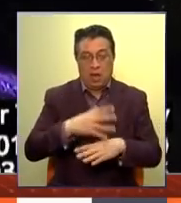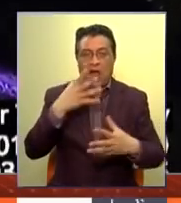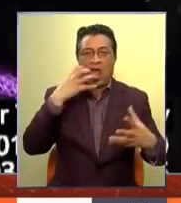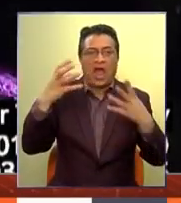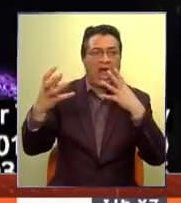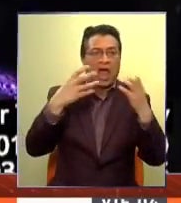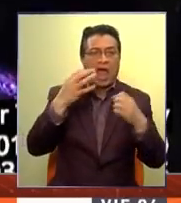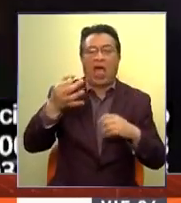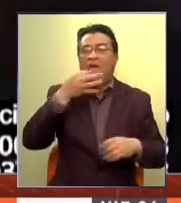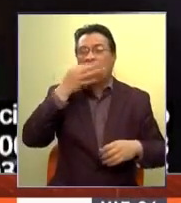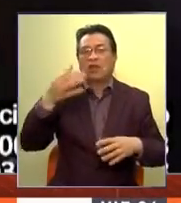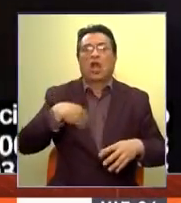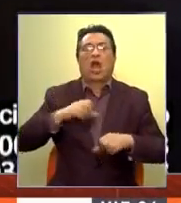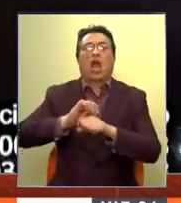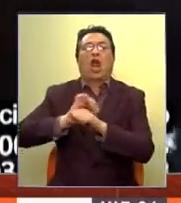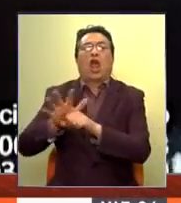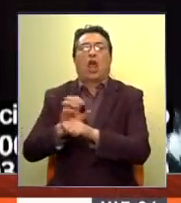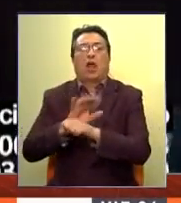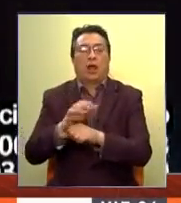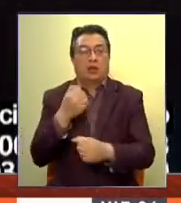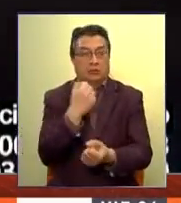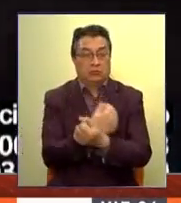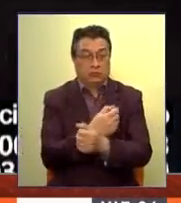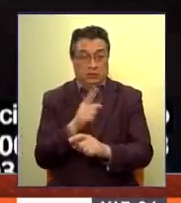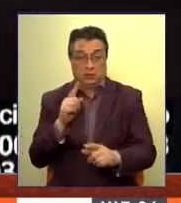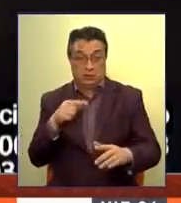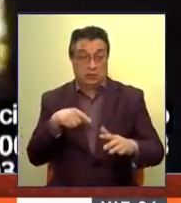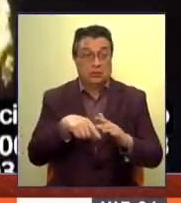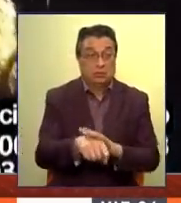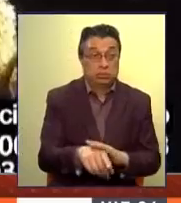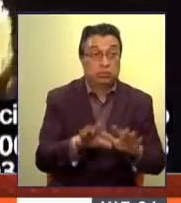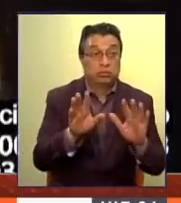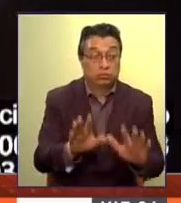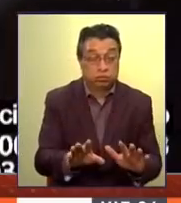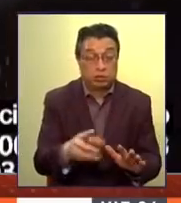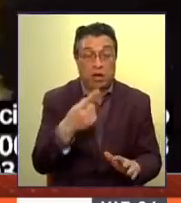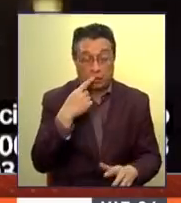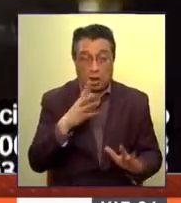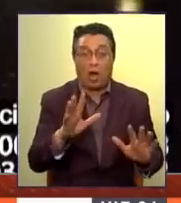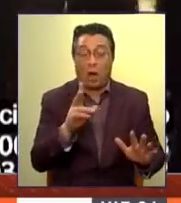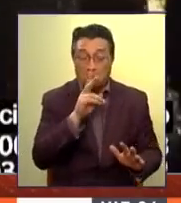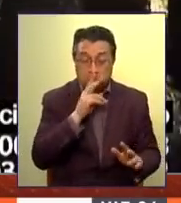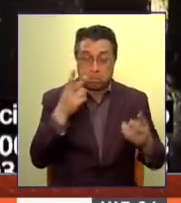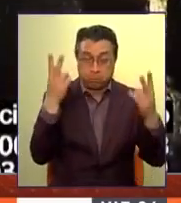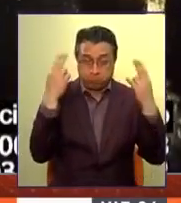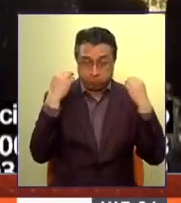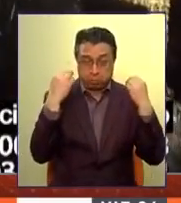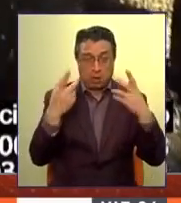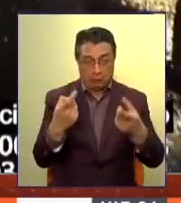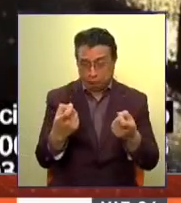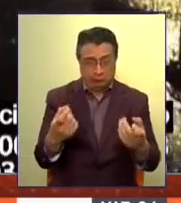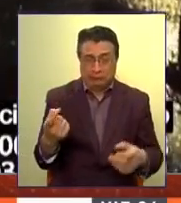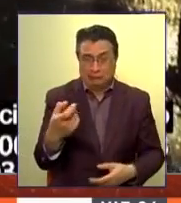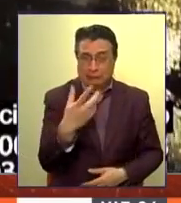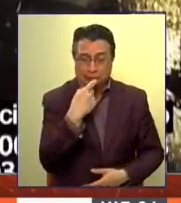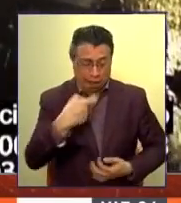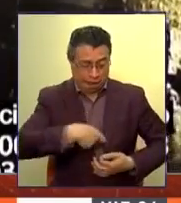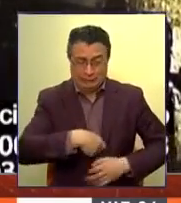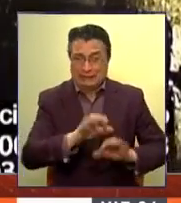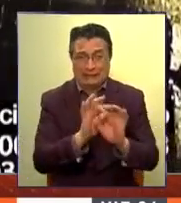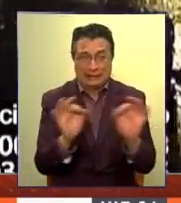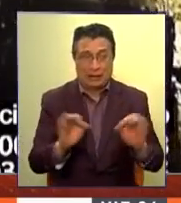tenía coronavirus. La policía llegó al lugar y pese a que este hombre hizo caso y no estaba armado, los agentes